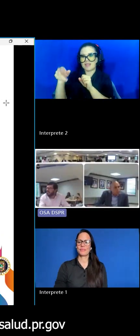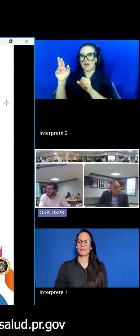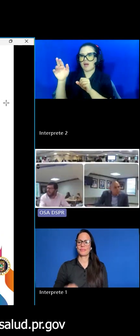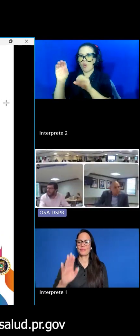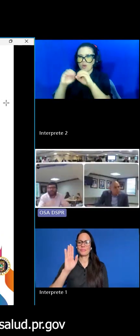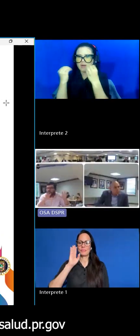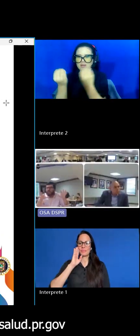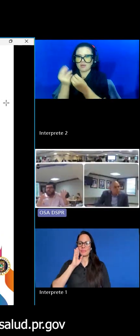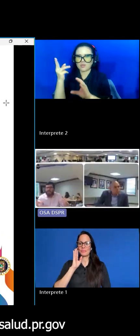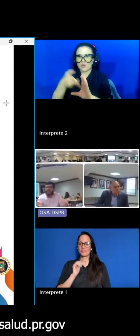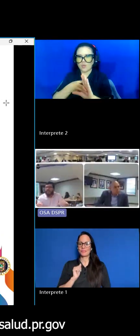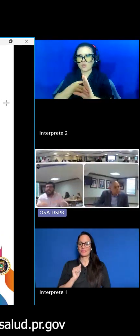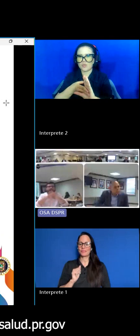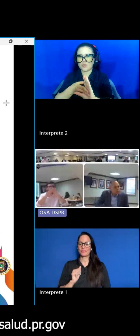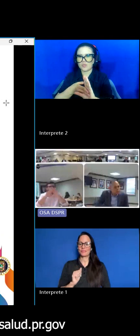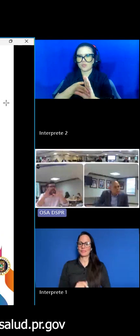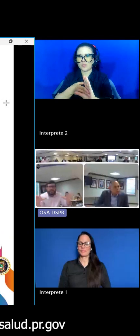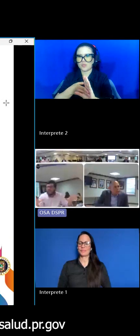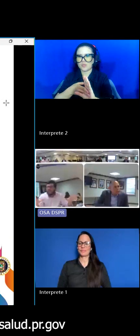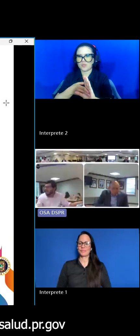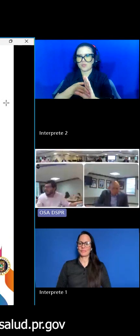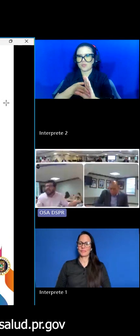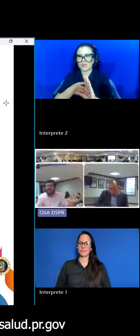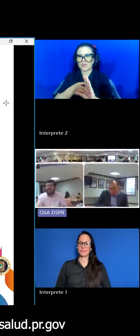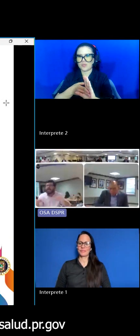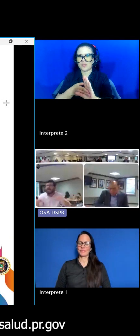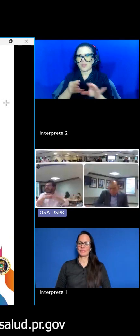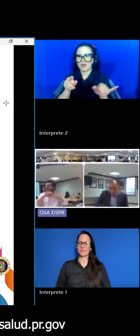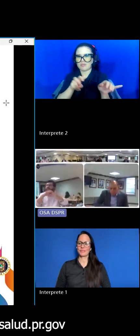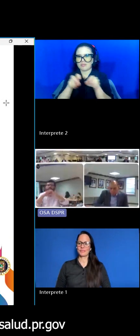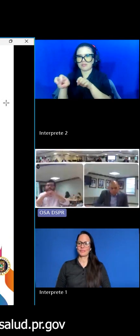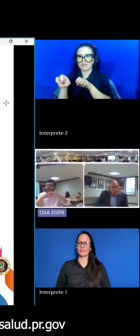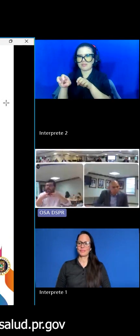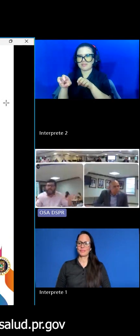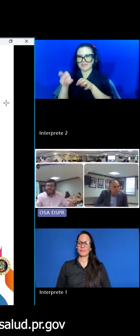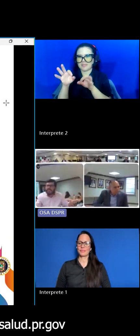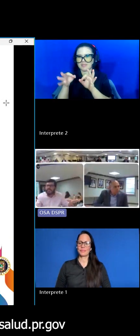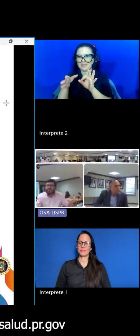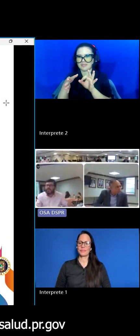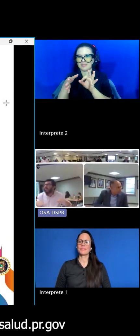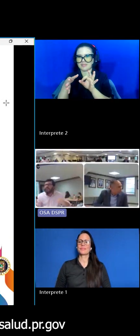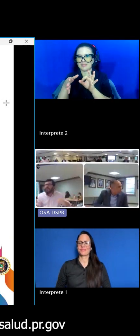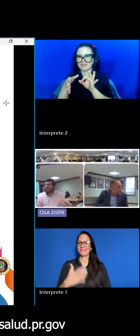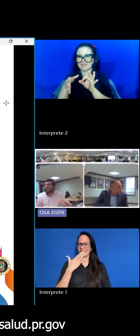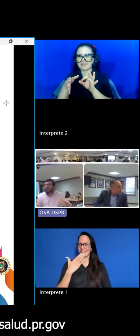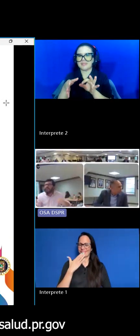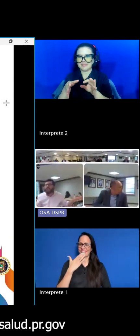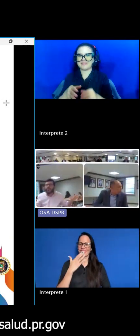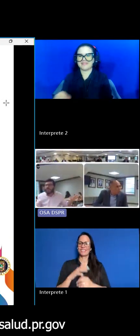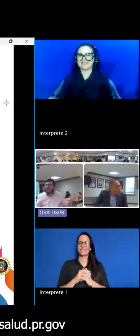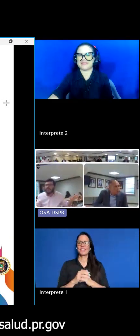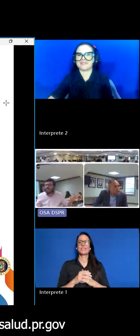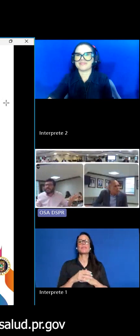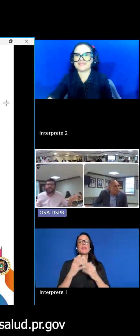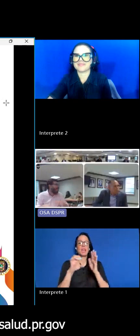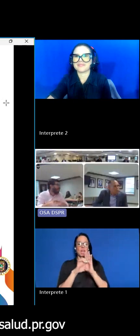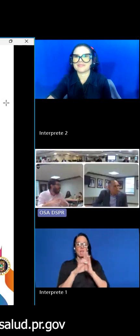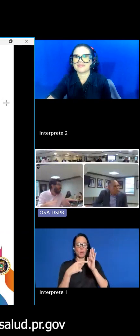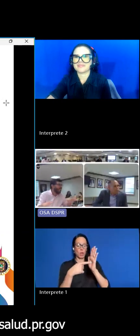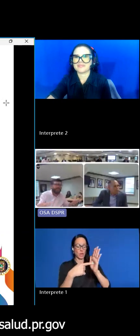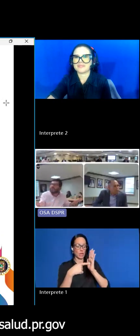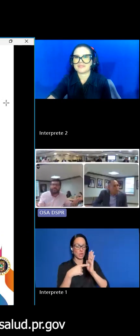darle no es subcontratar al primero que aparezca, que no cumpla con requisitos. Por ejemplo, estamos hablando de opioides.